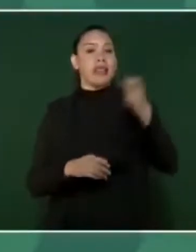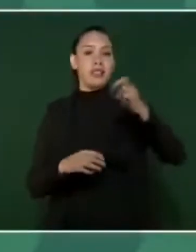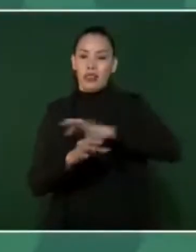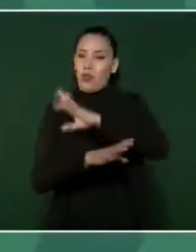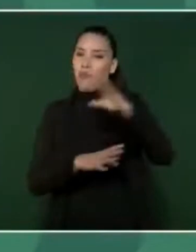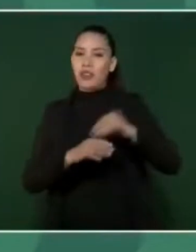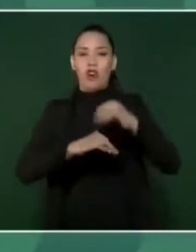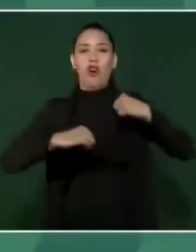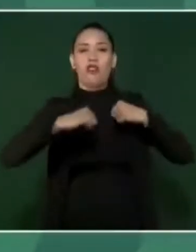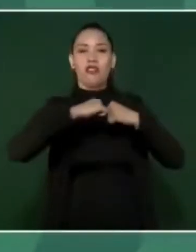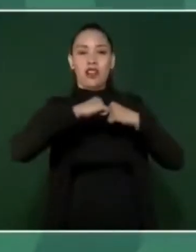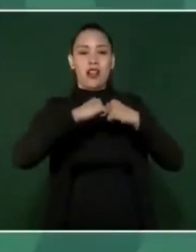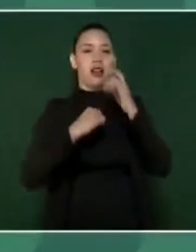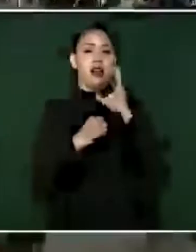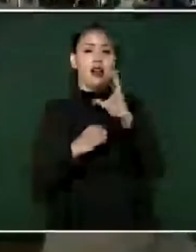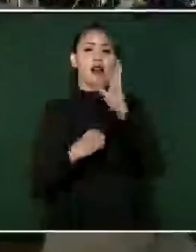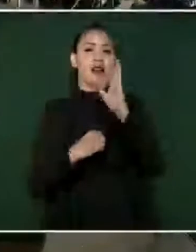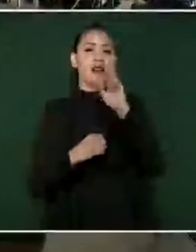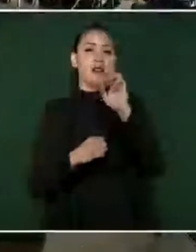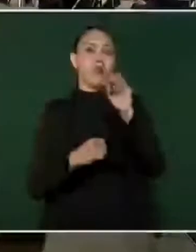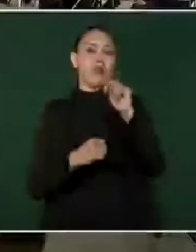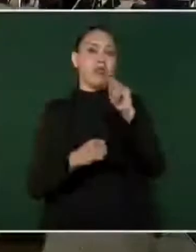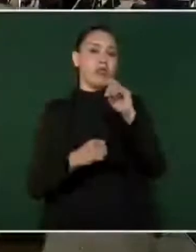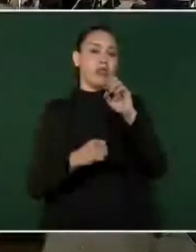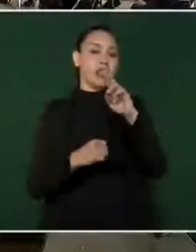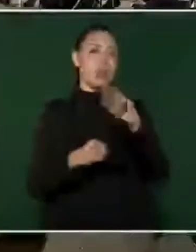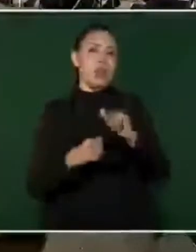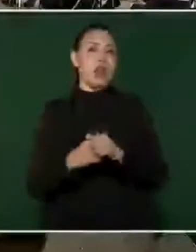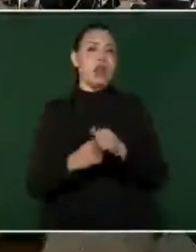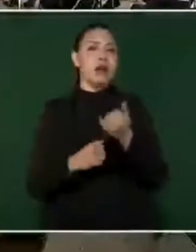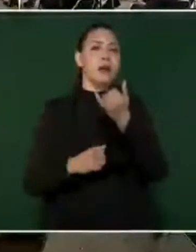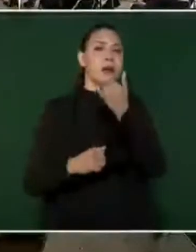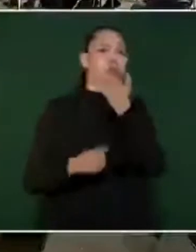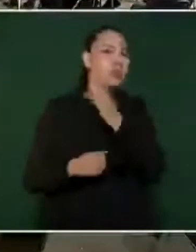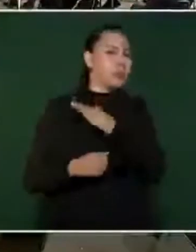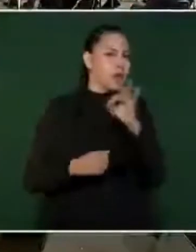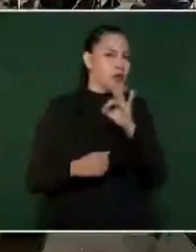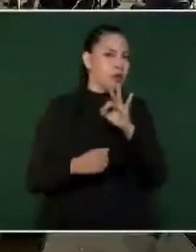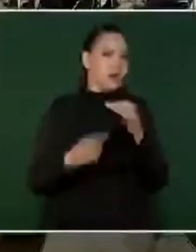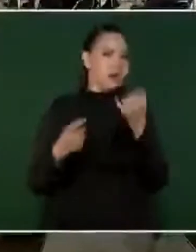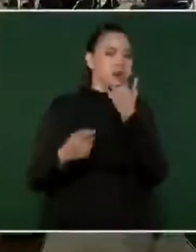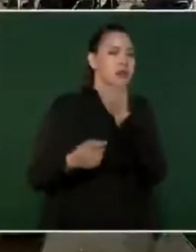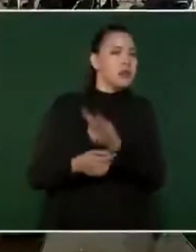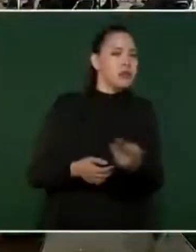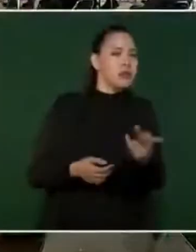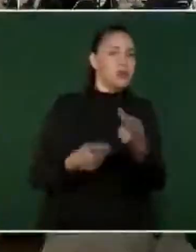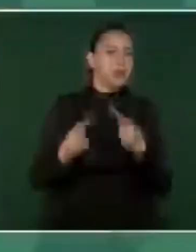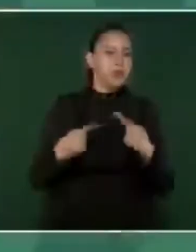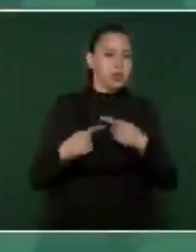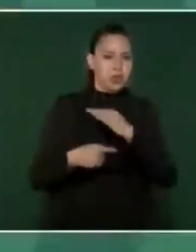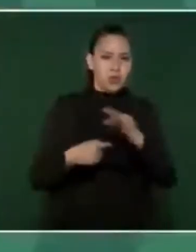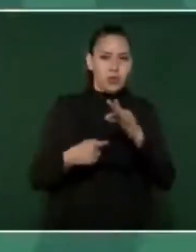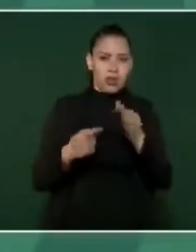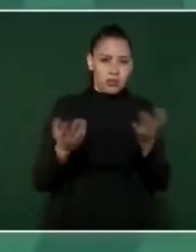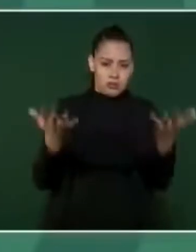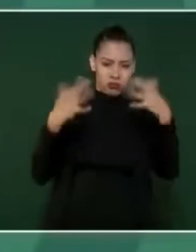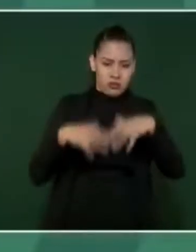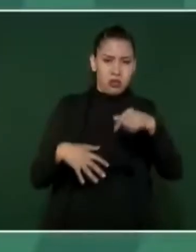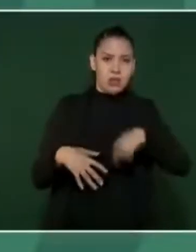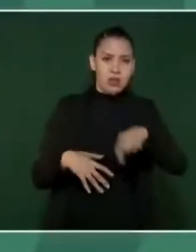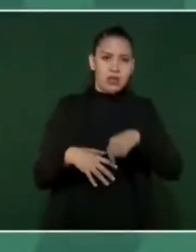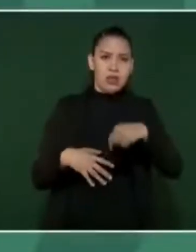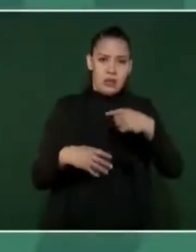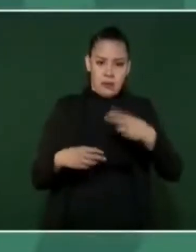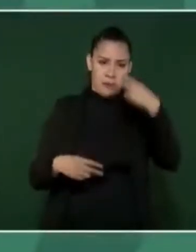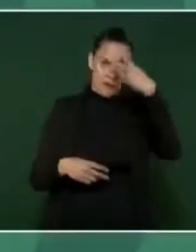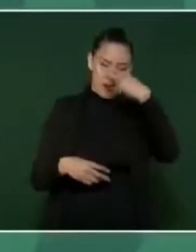¿Cuántas podría recibir México de venezolanos? Pues cada día son menos, 179. Ahora, por la frontera sur, pues sí recibimos mucho más